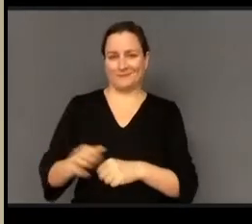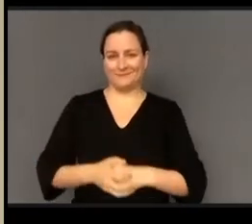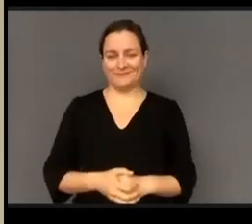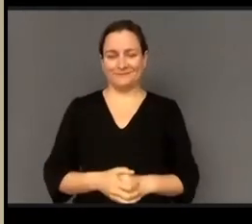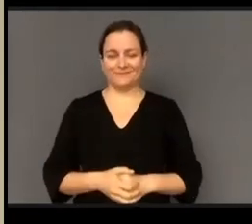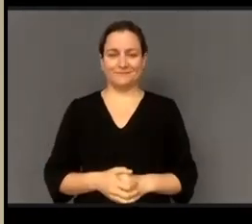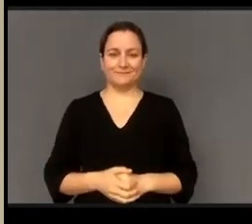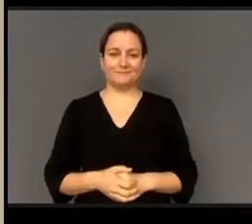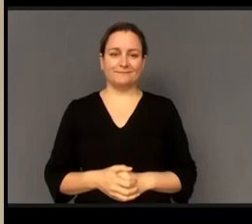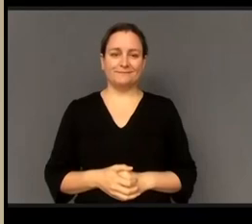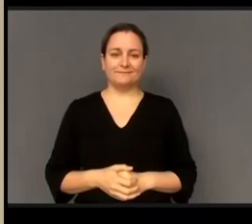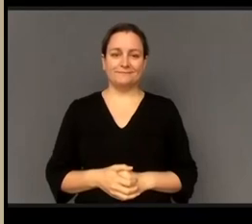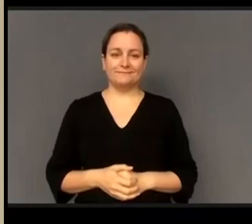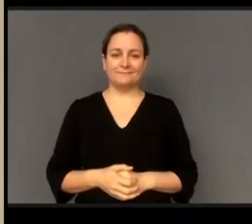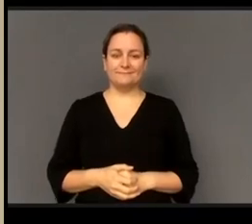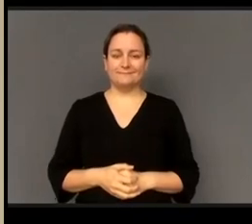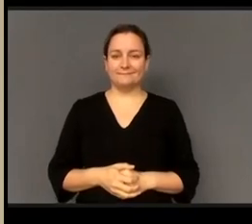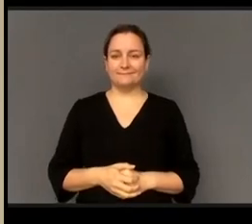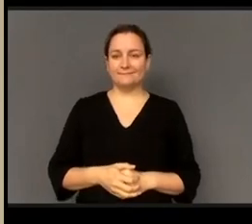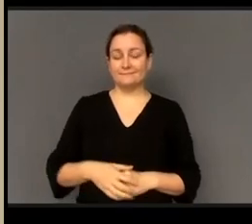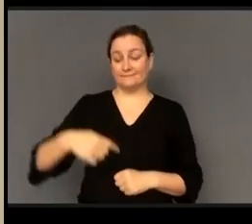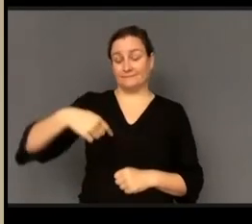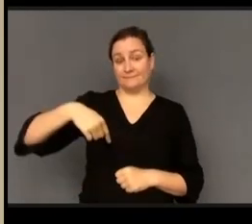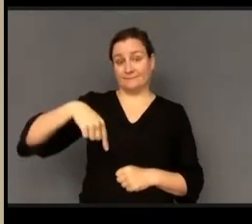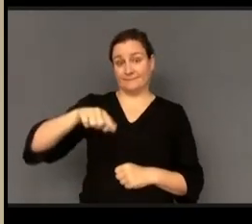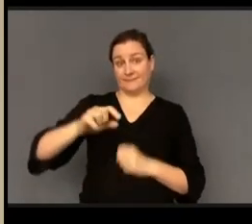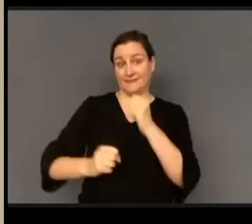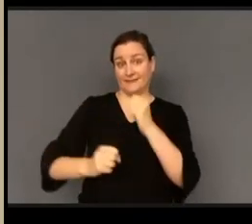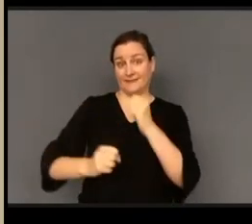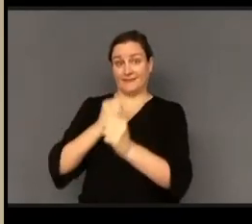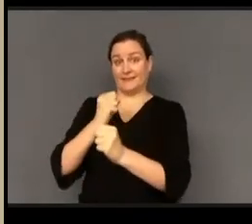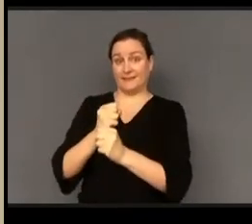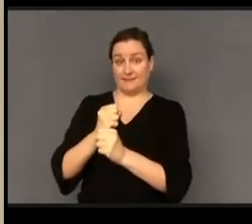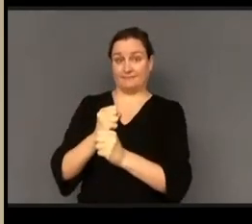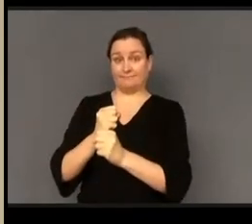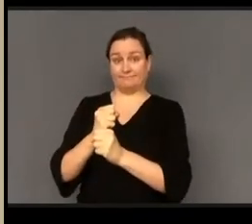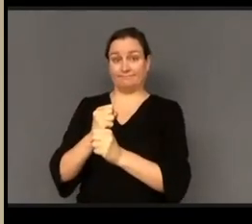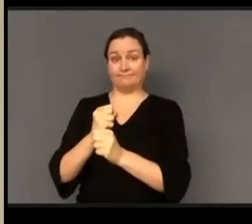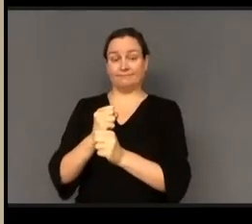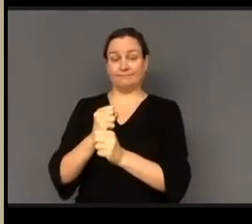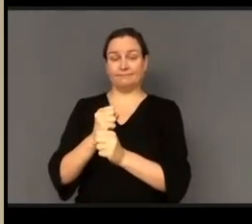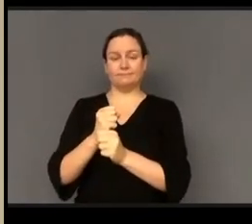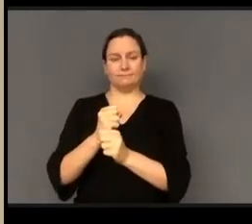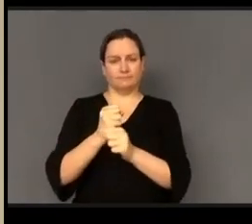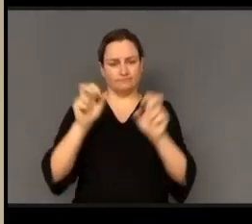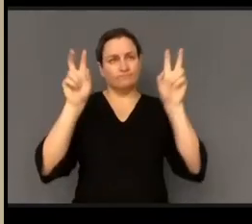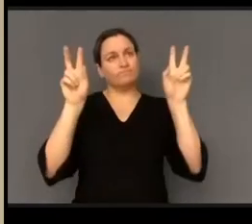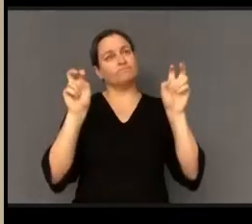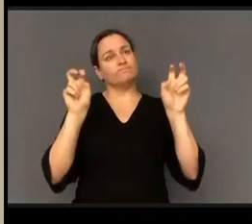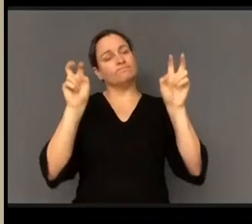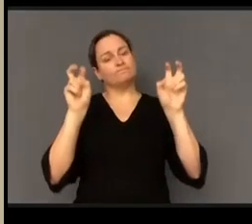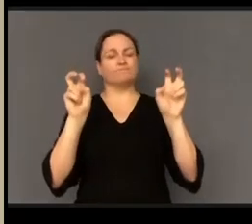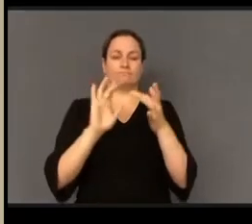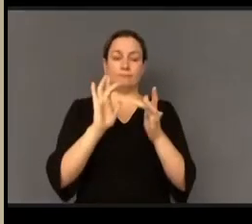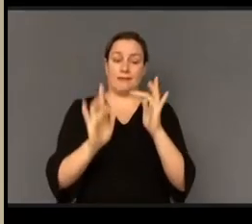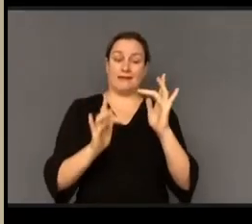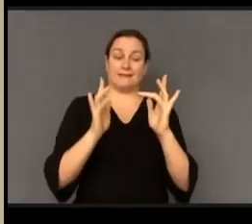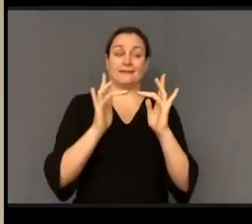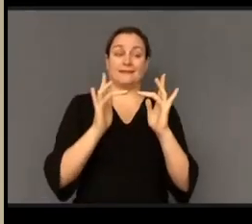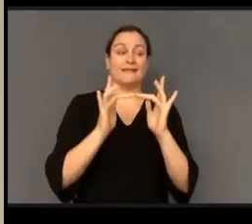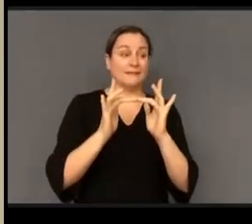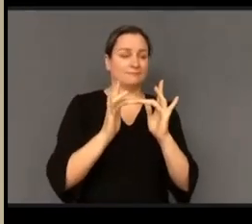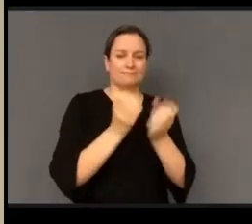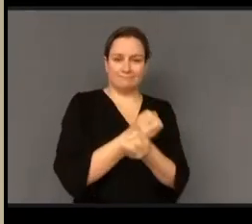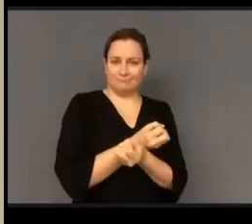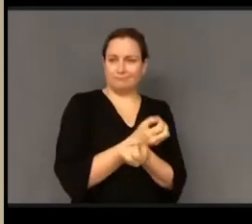aspectos negativos a los que me referí. Considero que el tema general de la reunión de este año, la